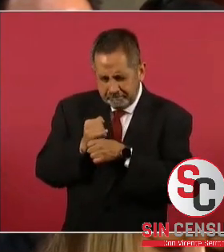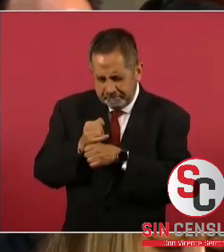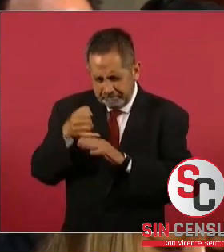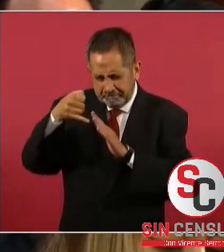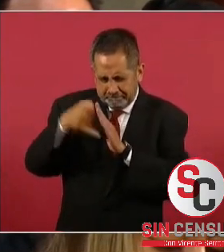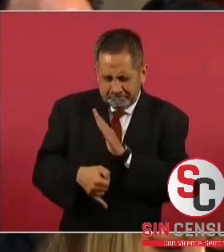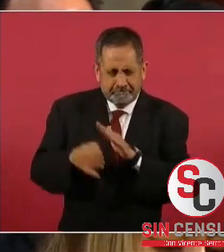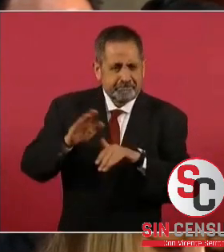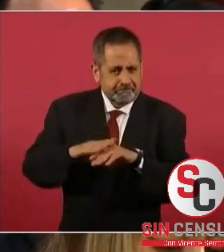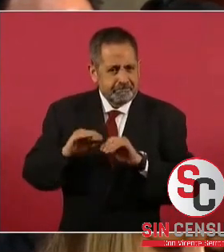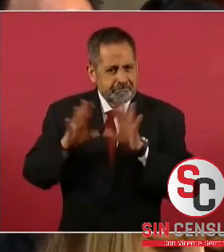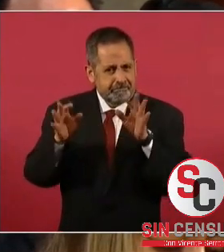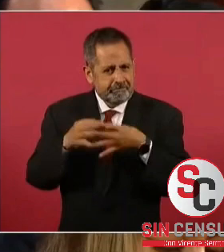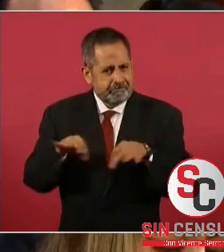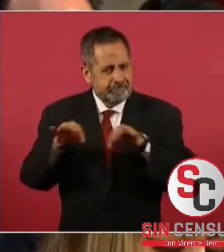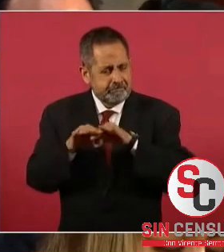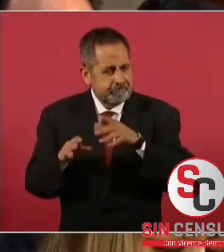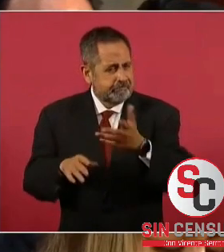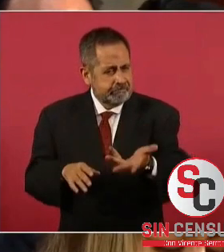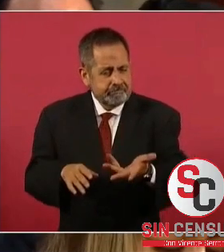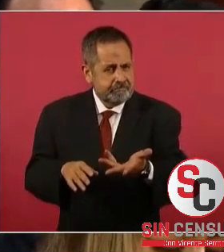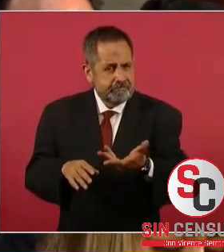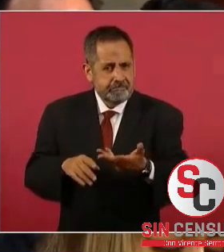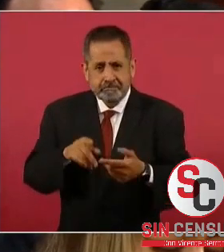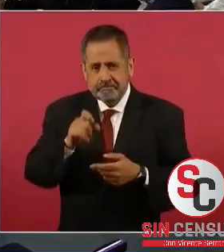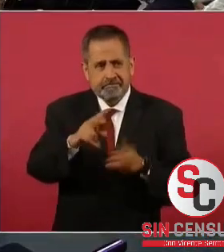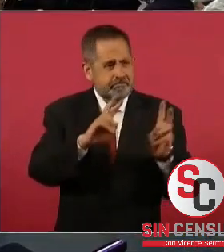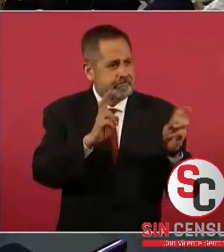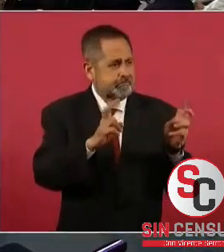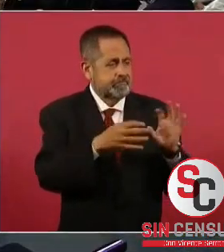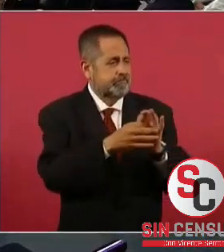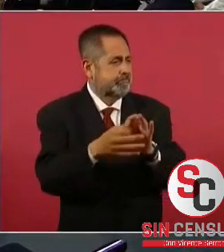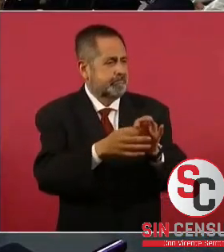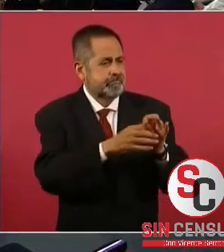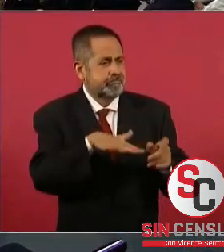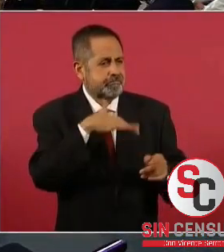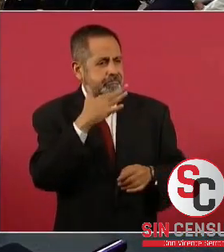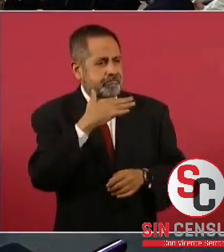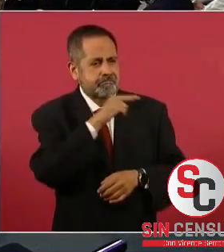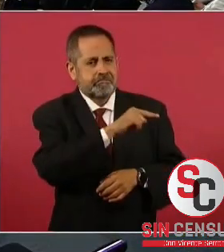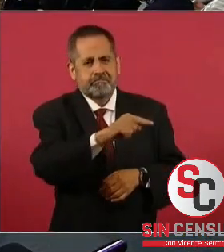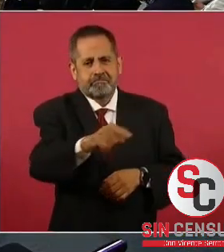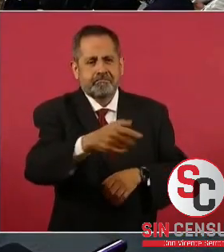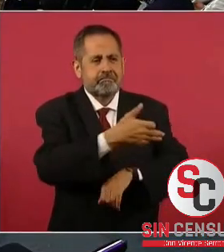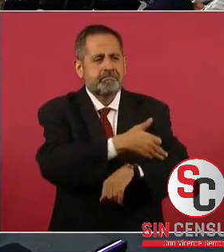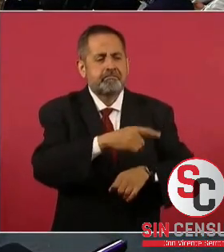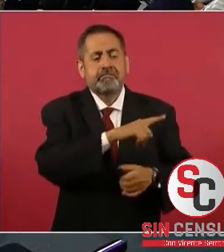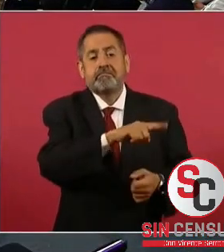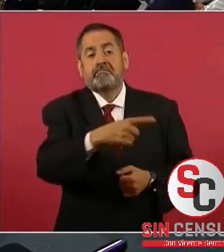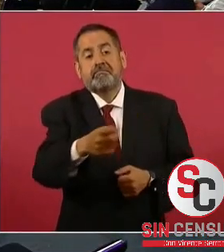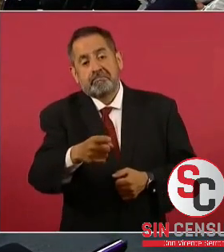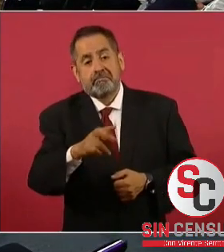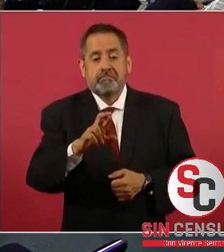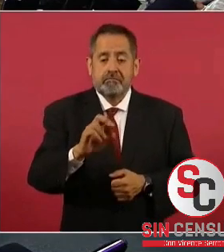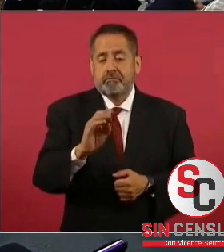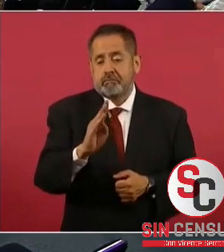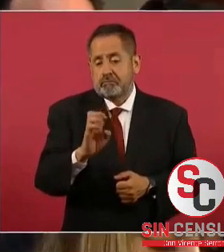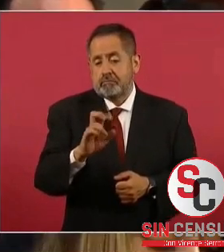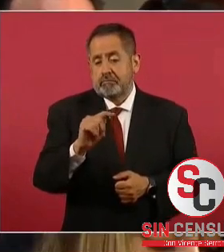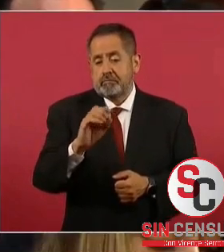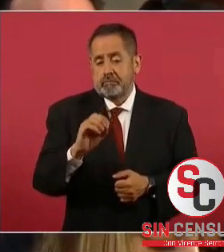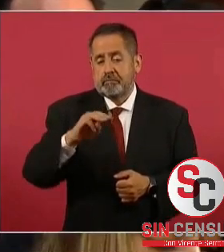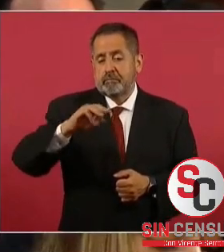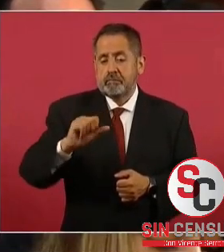Financiera sobre estos temas, que además conectan financieramente con, por ejemplo, Roberto Madrazo,